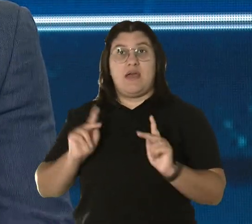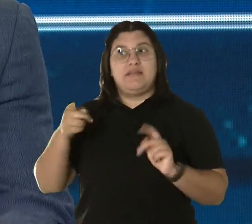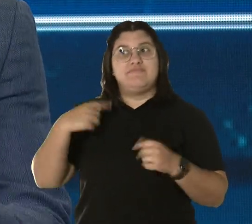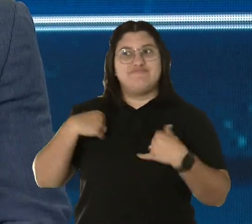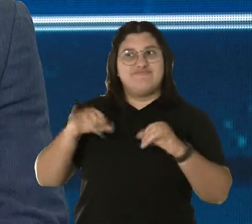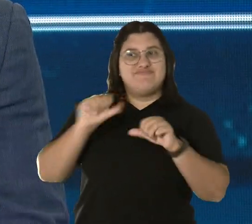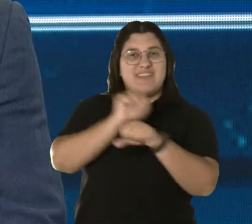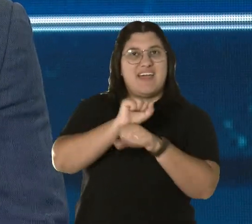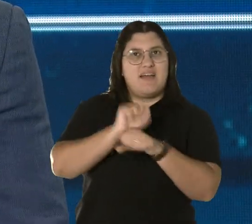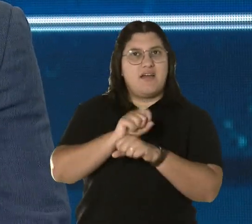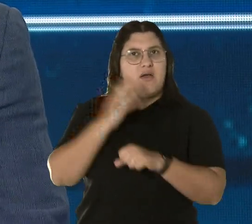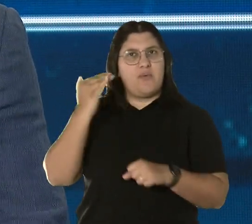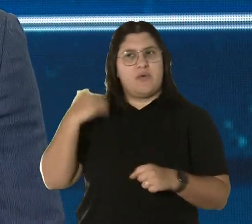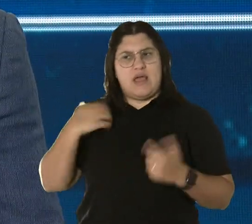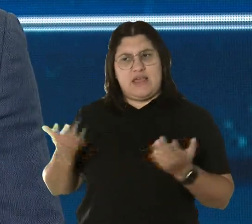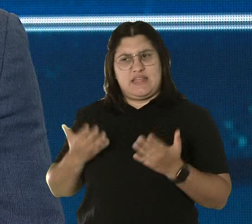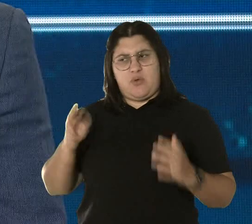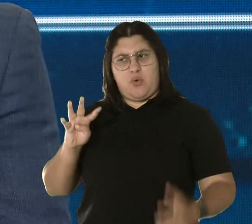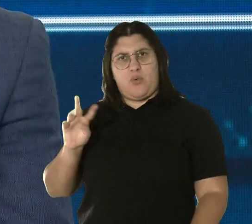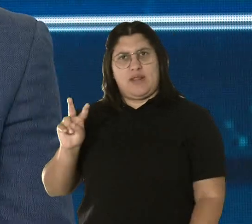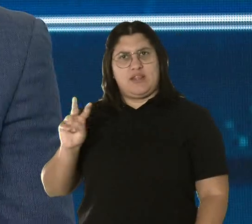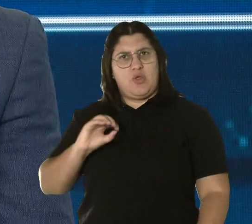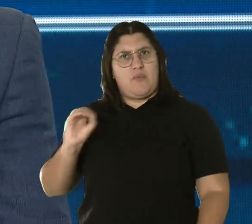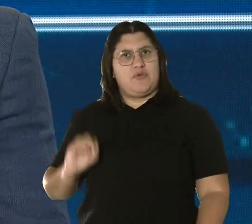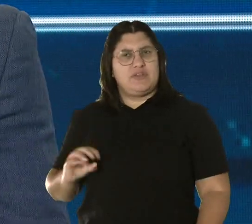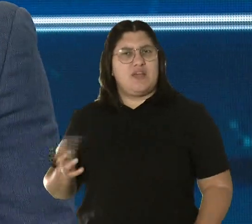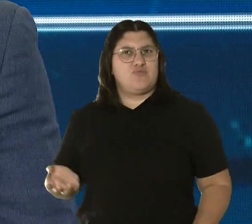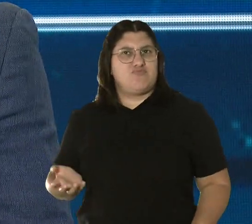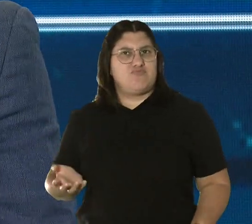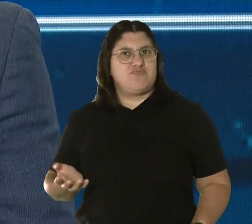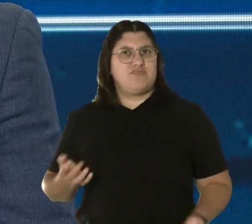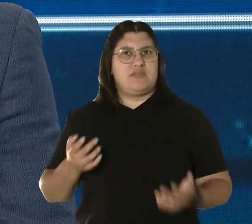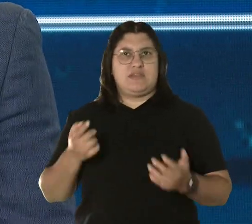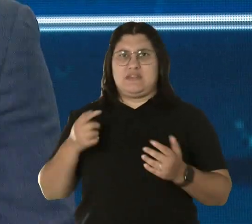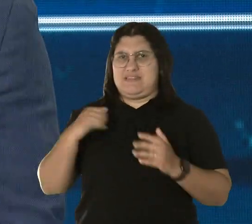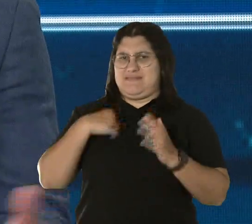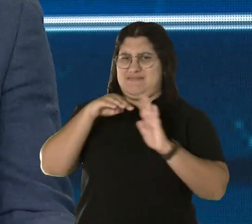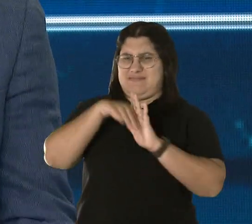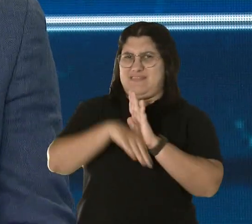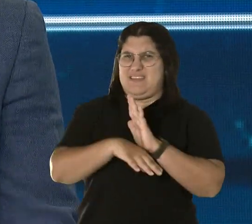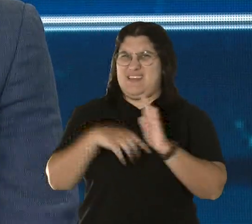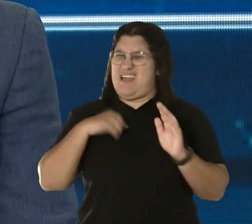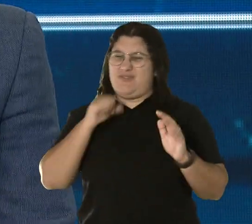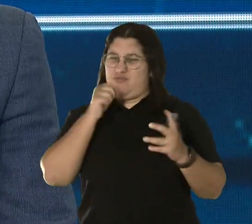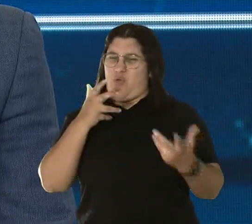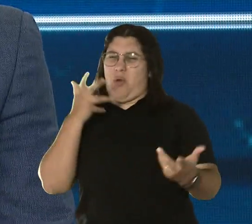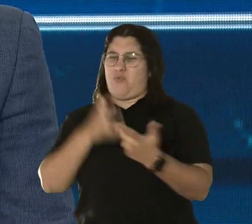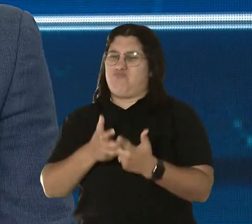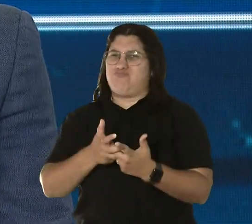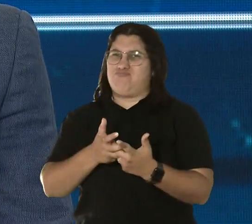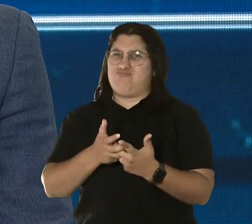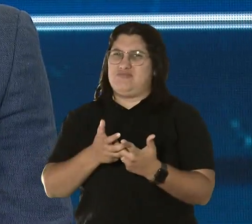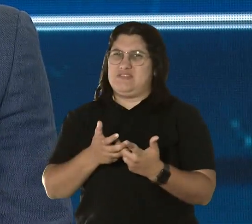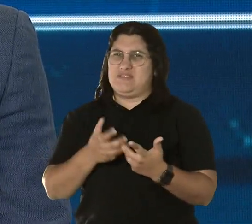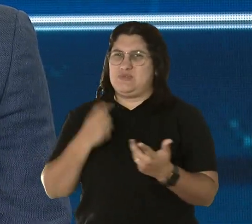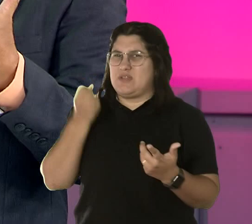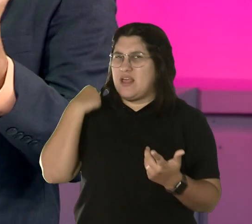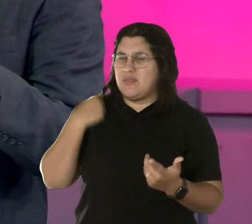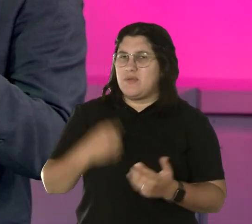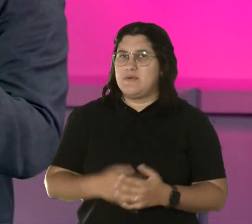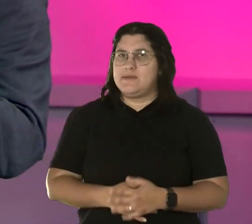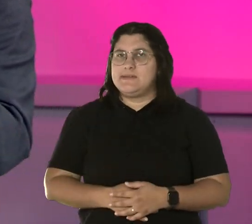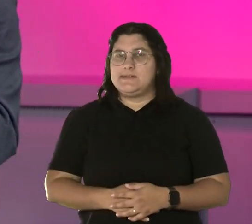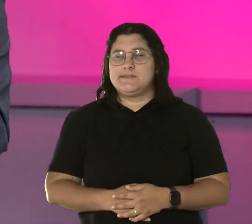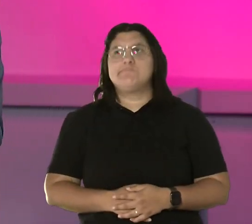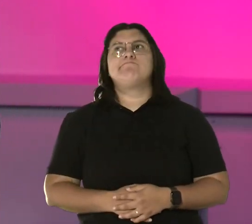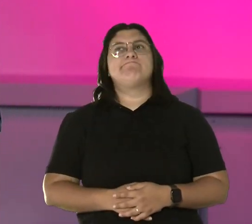trabajando. ¿Y por qué aquí son 42 nada más? Y tenemos la tasa de desempleo más baja. ¿Quién me puede explicar eso a mí? Ahora, quiero que alguien me dé